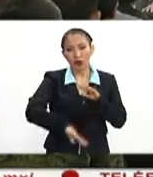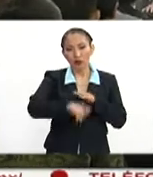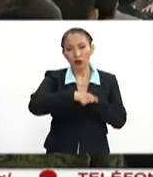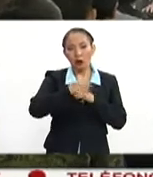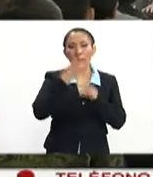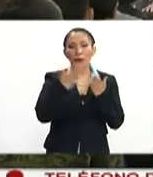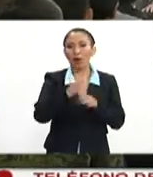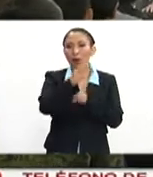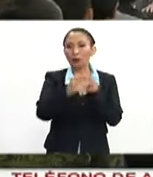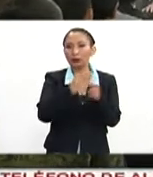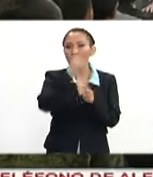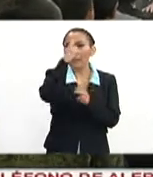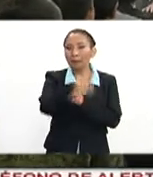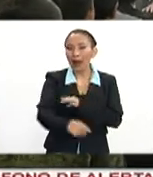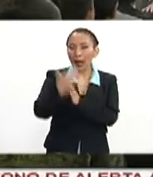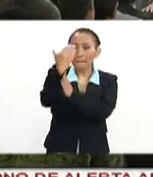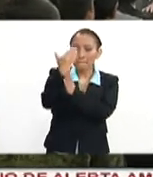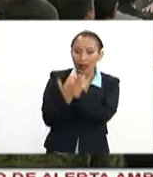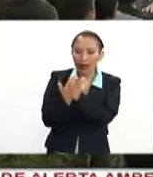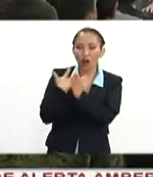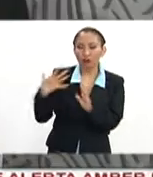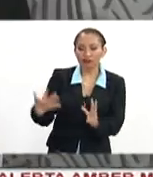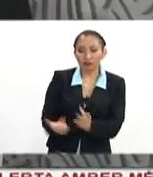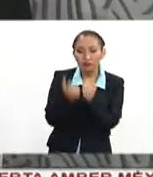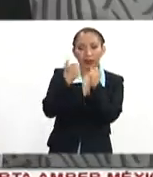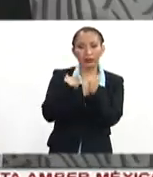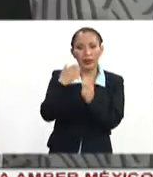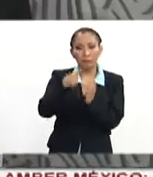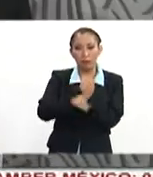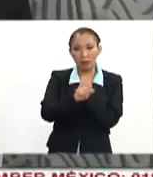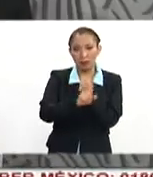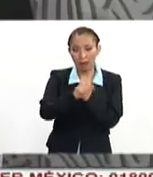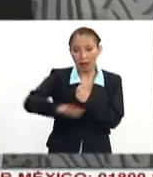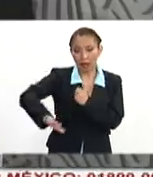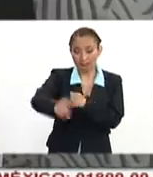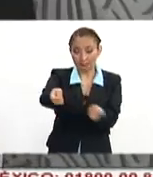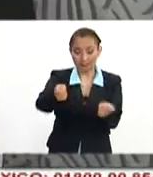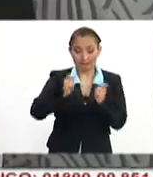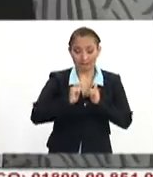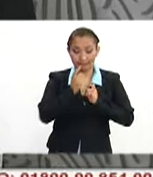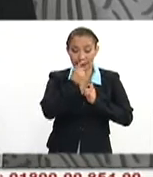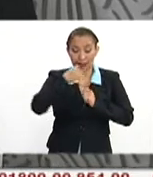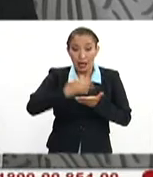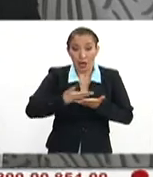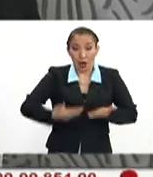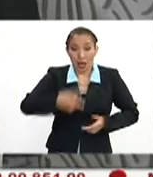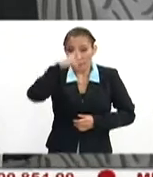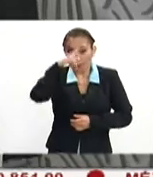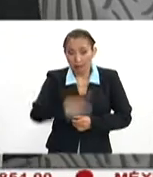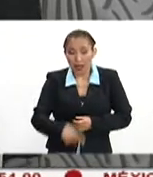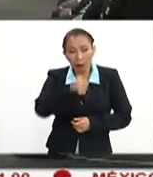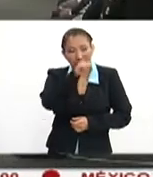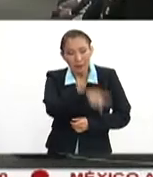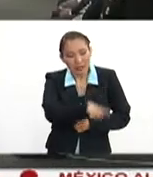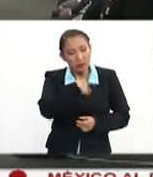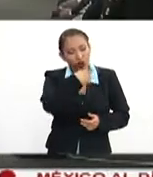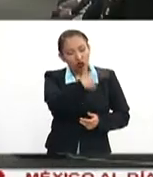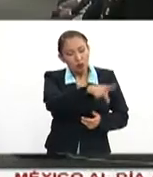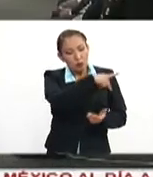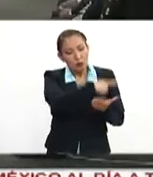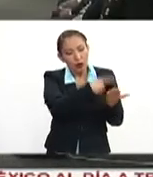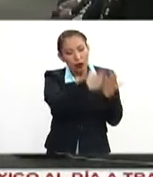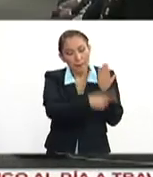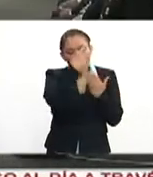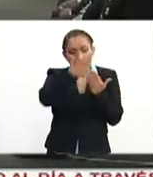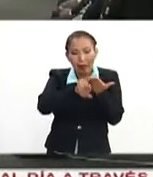Banco Mundial para la reducción y la recuperación de desastres. Al recibir este cargo, destacó que hoy México, derivado de sus políticas de